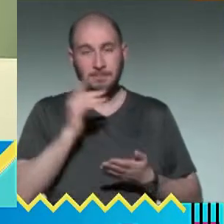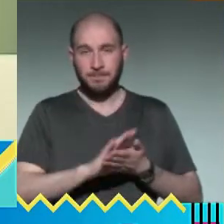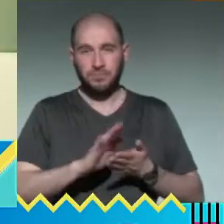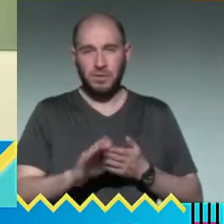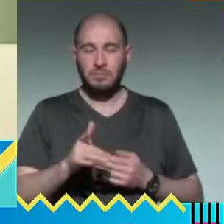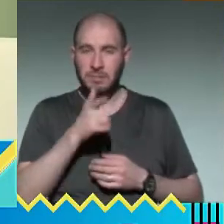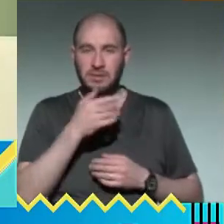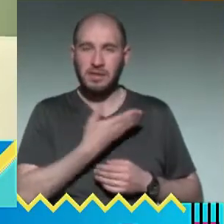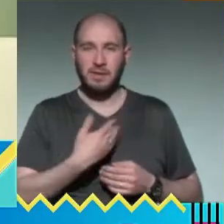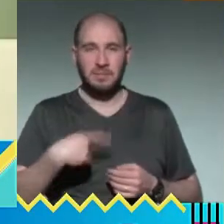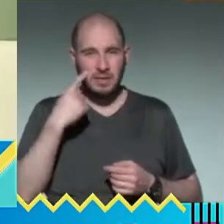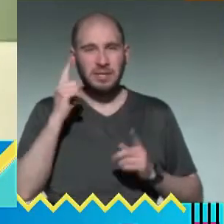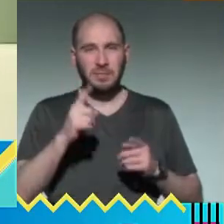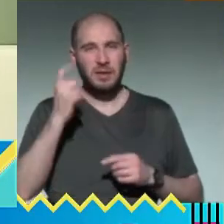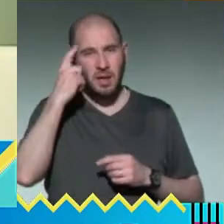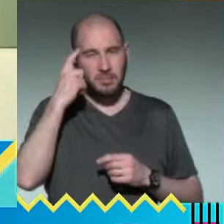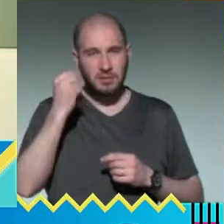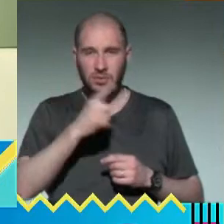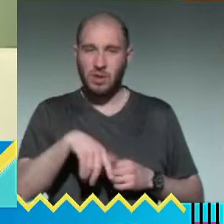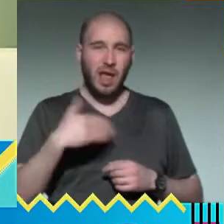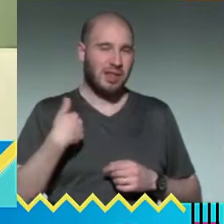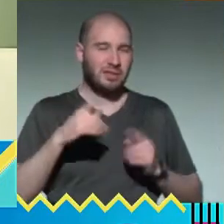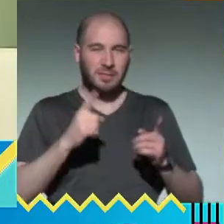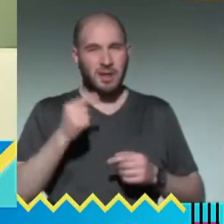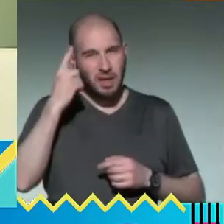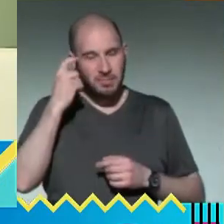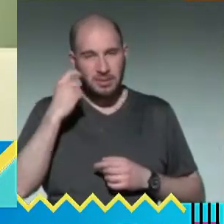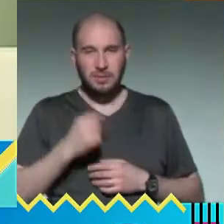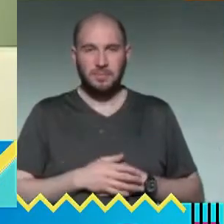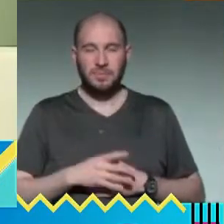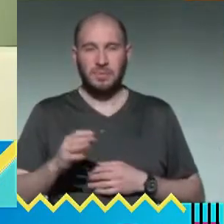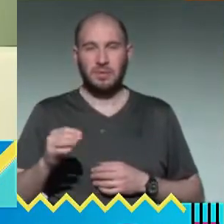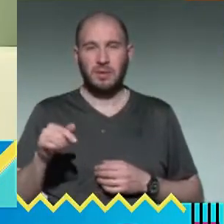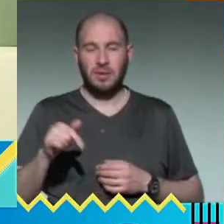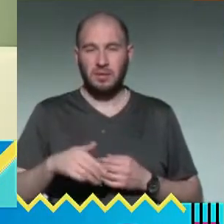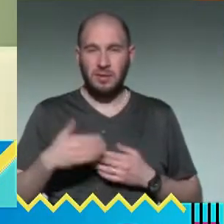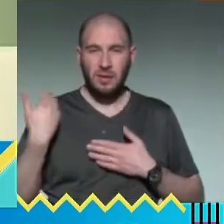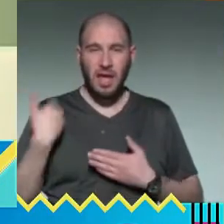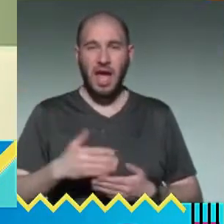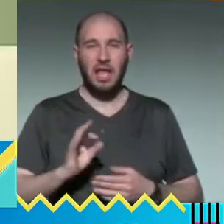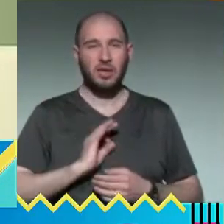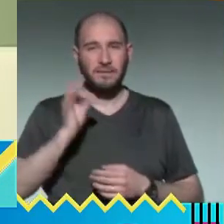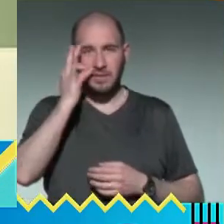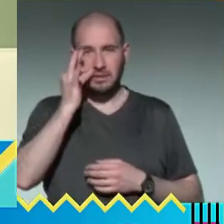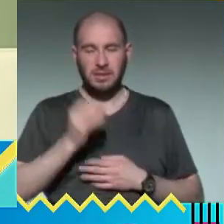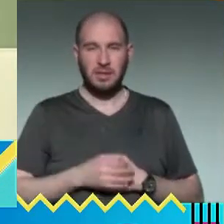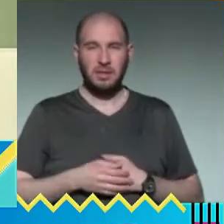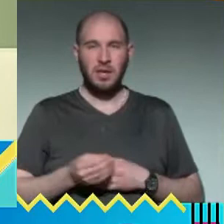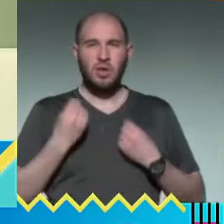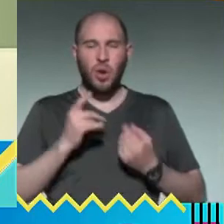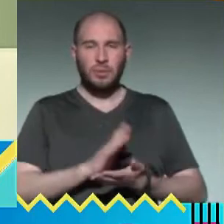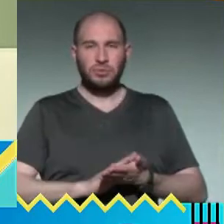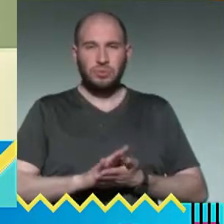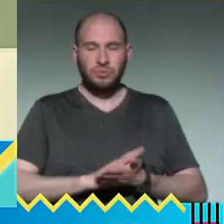innovadora y me parece que el fondo también ha aprendido, como hemos aprendido los argentinos y argentinas durante estos 20 años, cómo